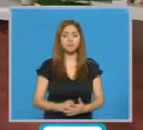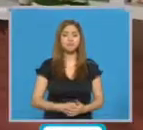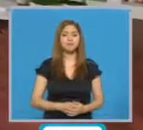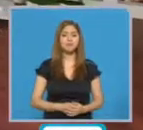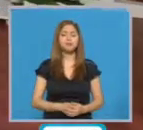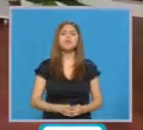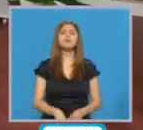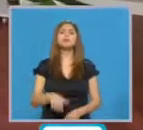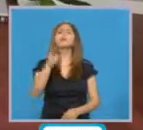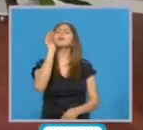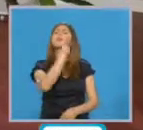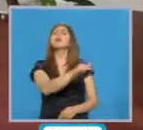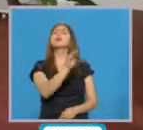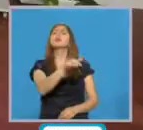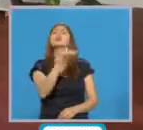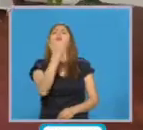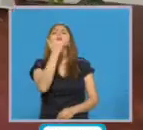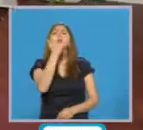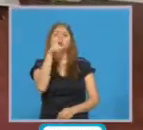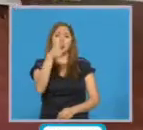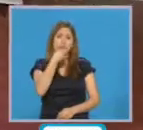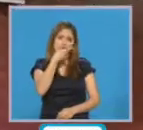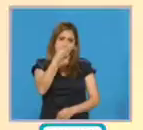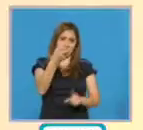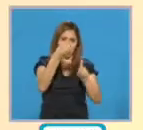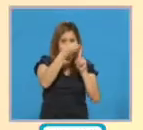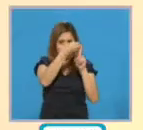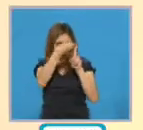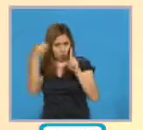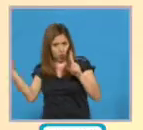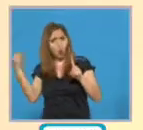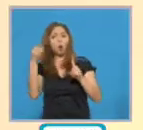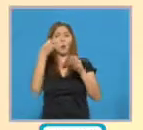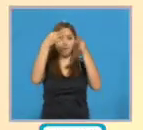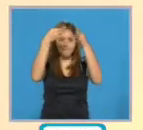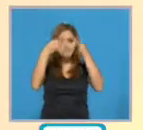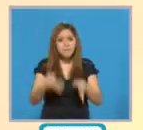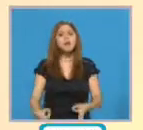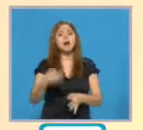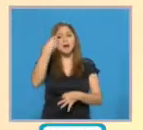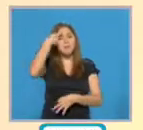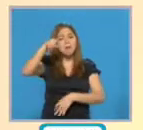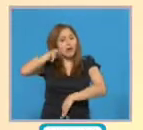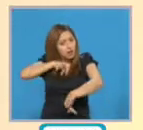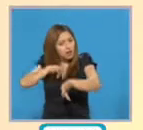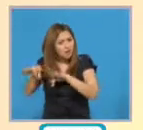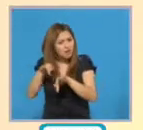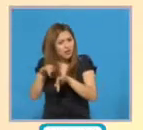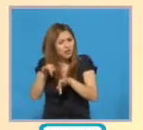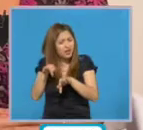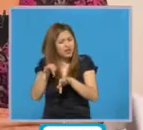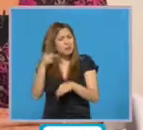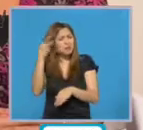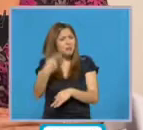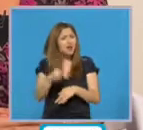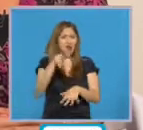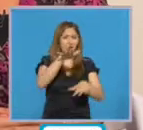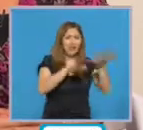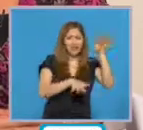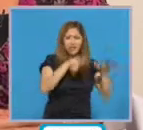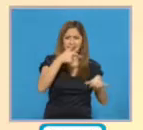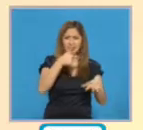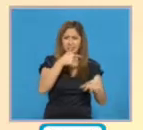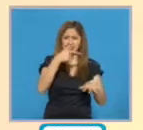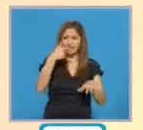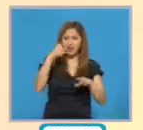hablabas acerca del ser organizados, comprometidos, ordenados. Esto, si muchas veces en un trabajo